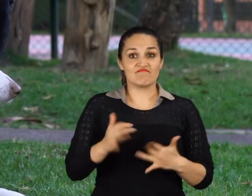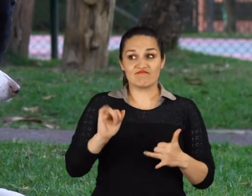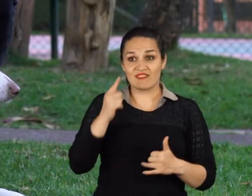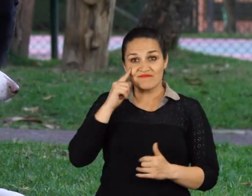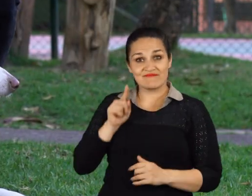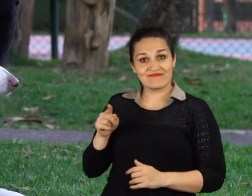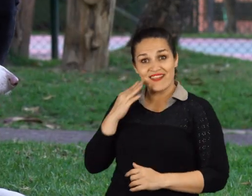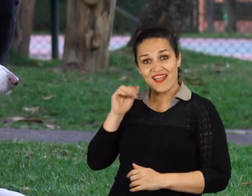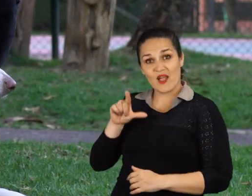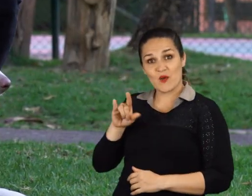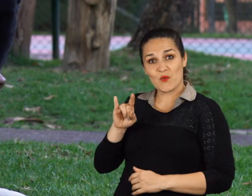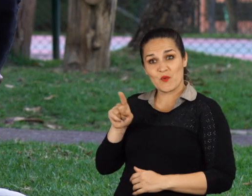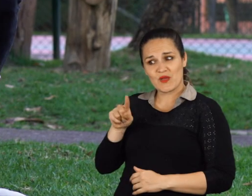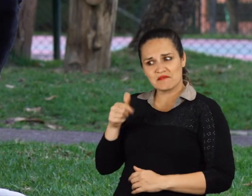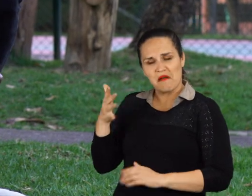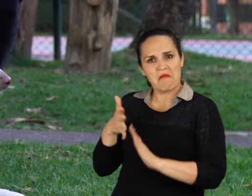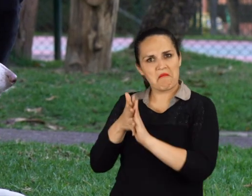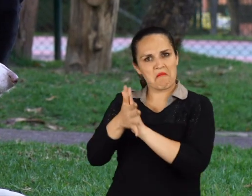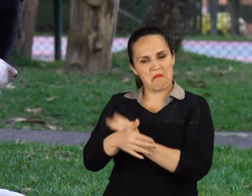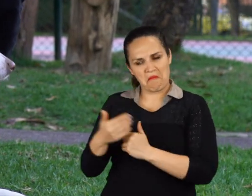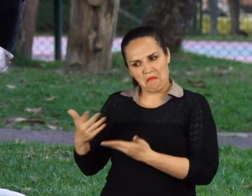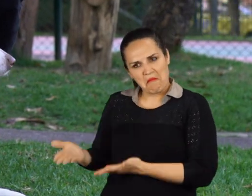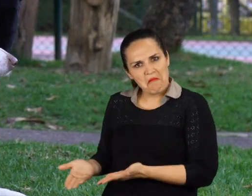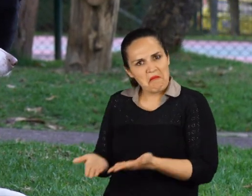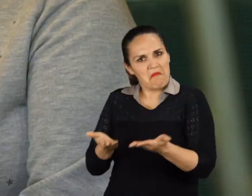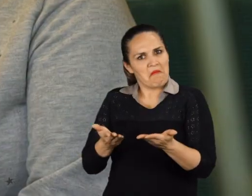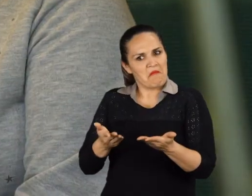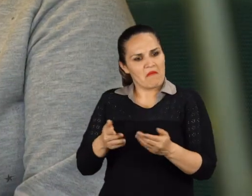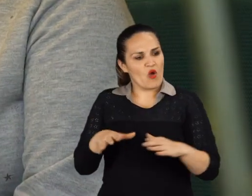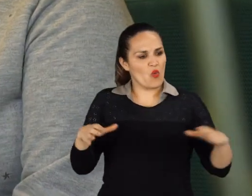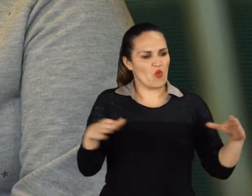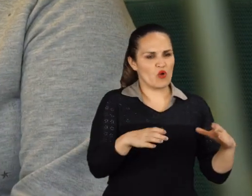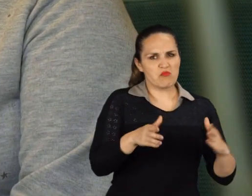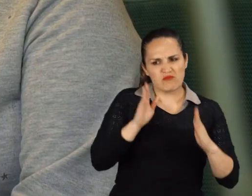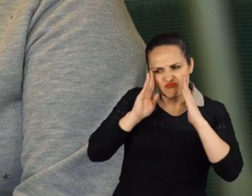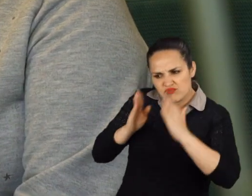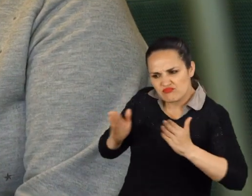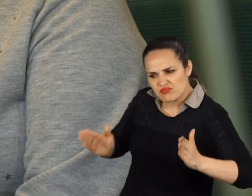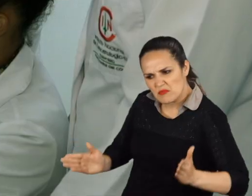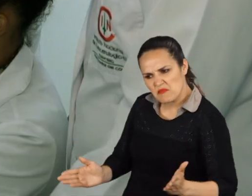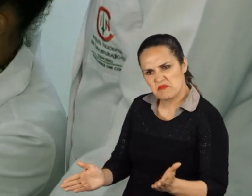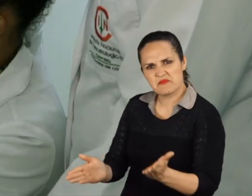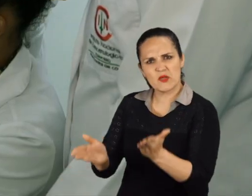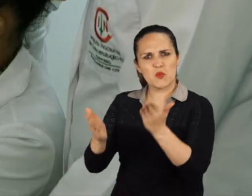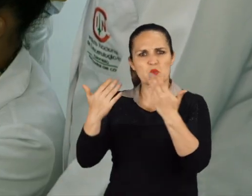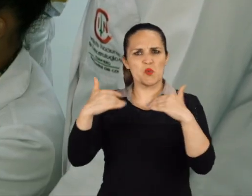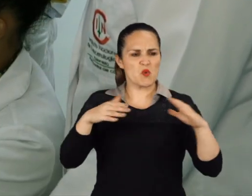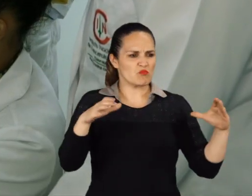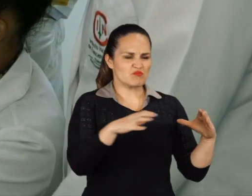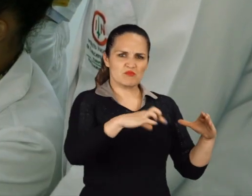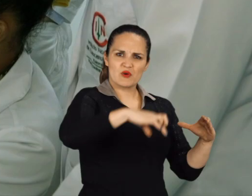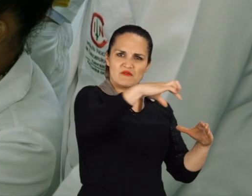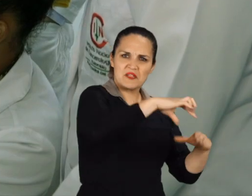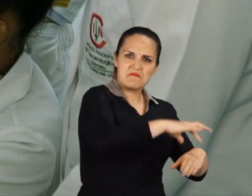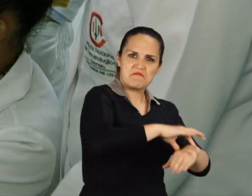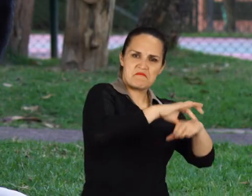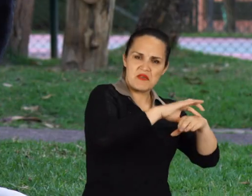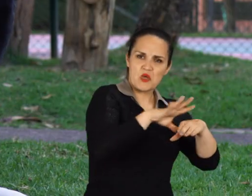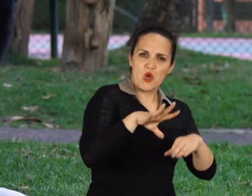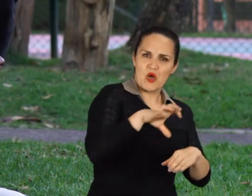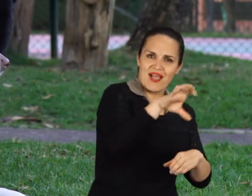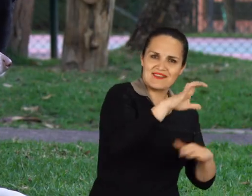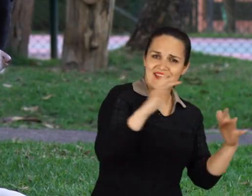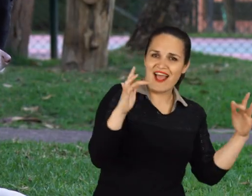Luego de conocer la historia de Luisa y todo lo que hacen nuestros profesionales del Instituto Nacional de Cancerología para salvar vidas a través del área